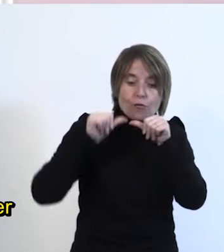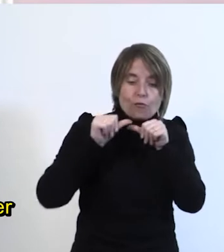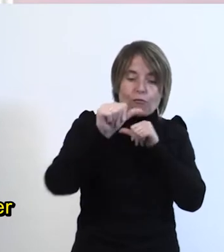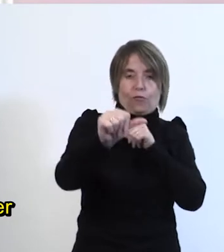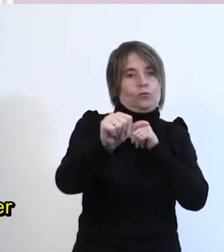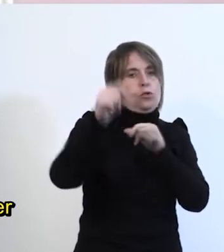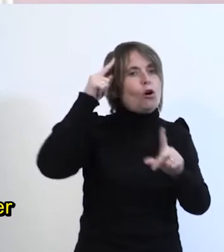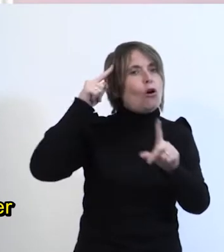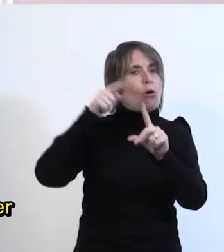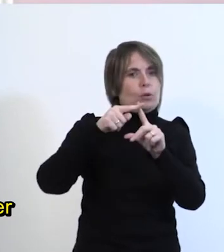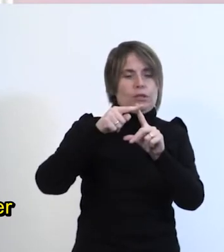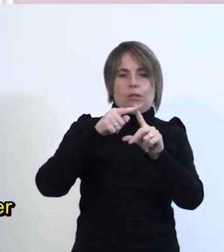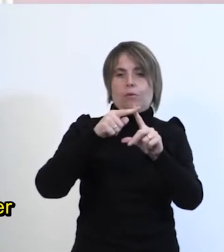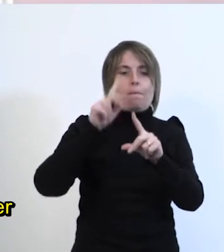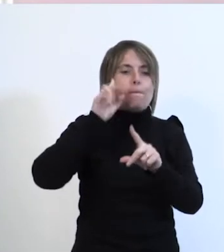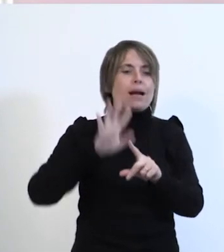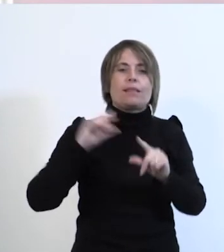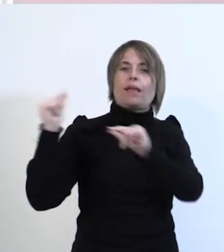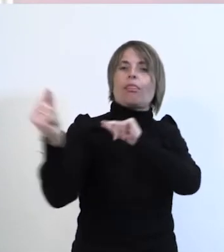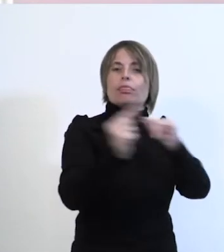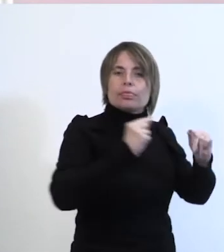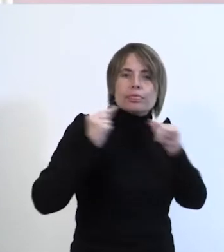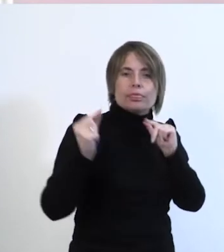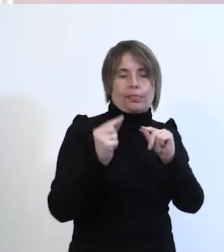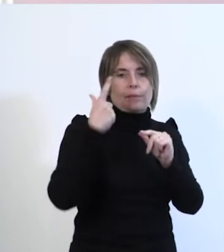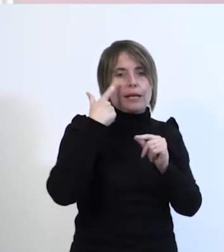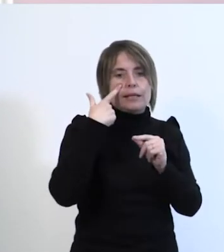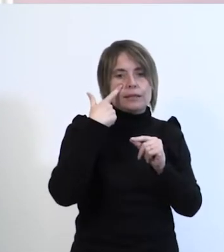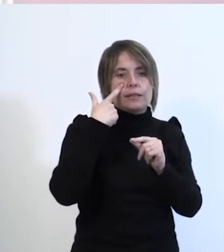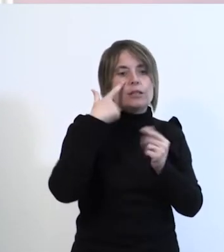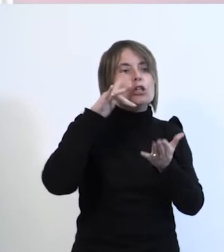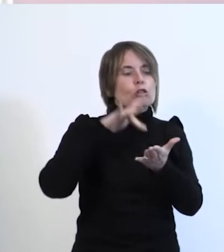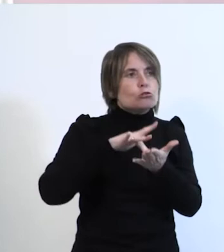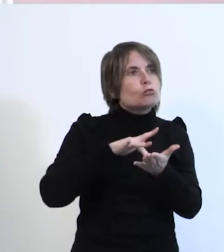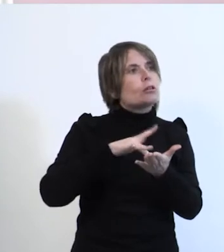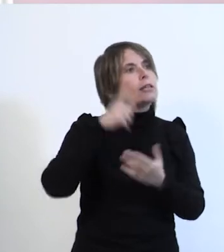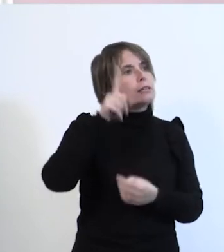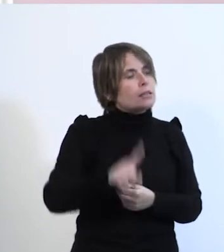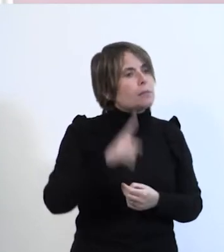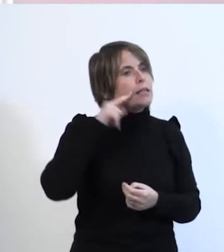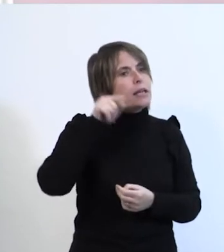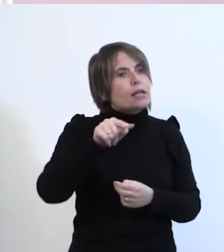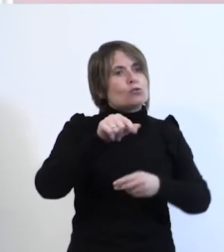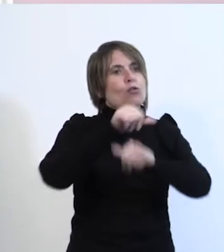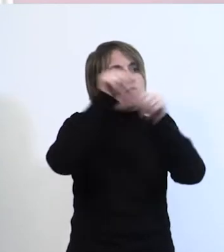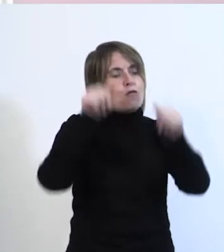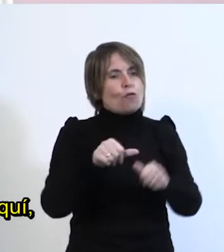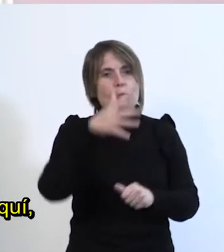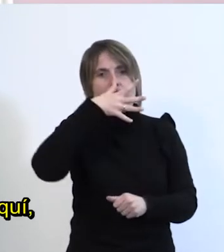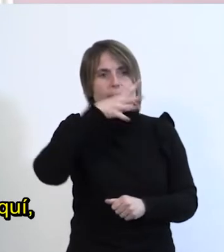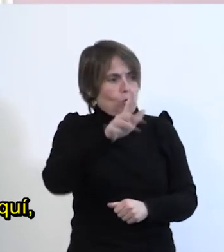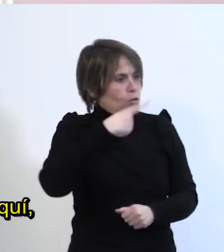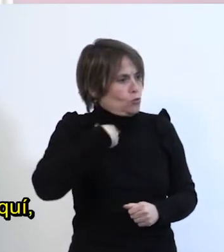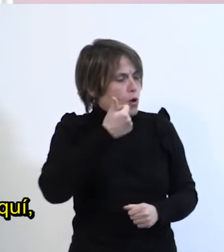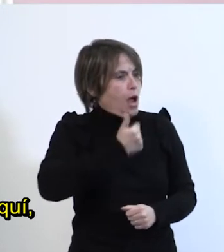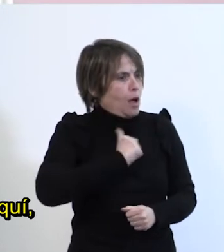tener, están marcando una división, se está dando un debate como para que se llegue a las situaciones también, que también es una manera de denunciar,